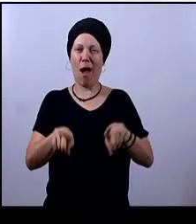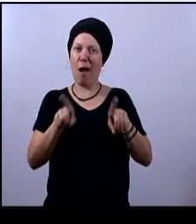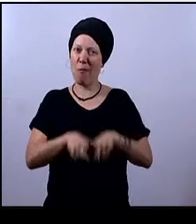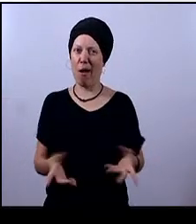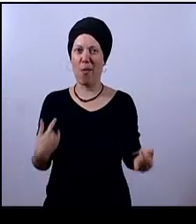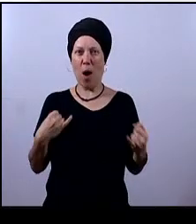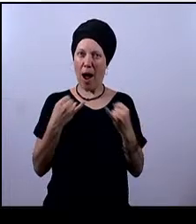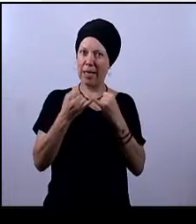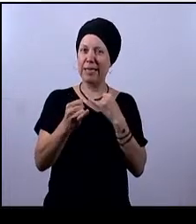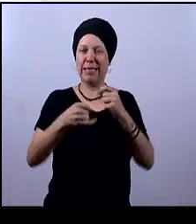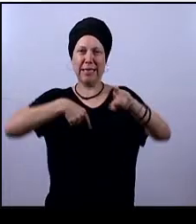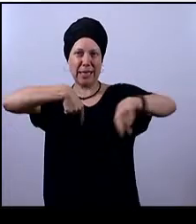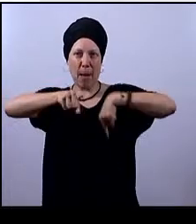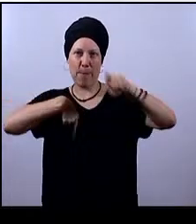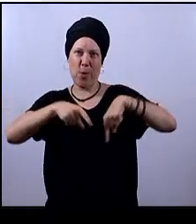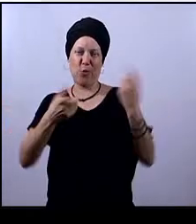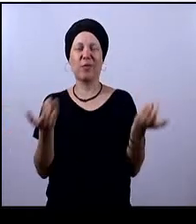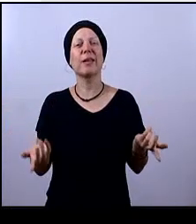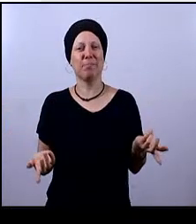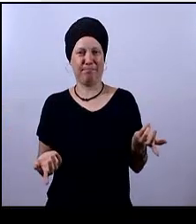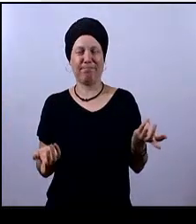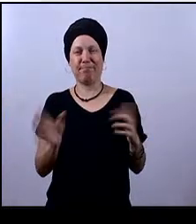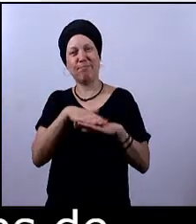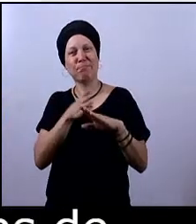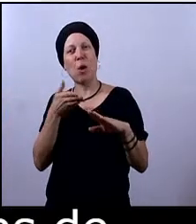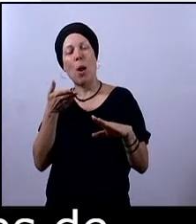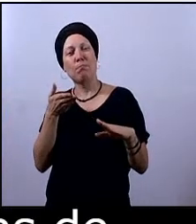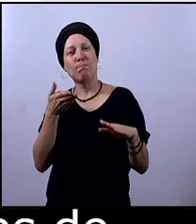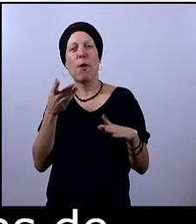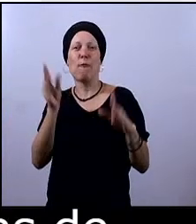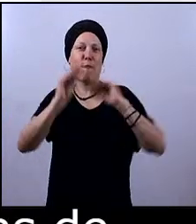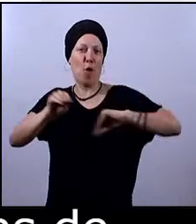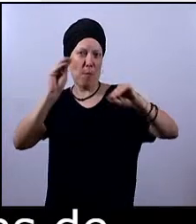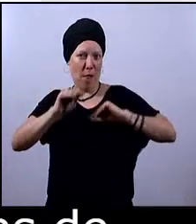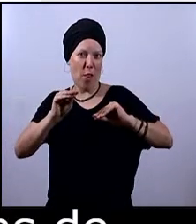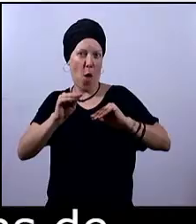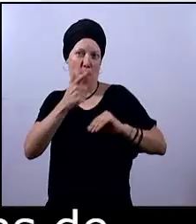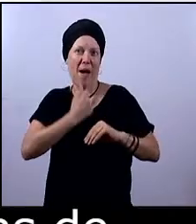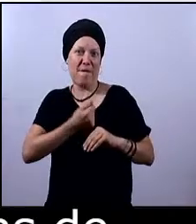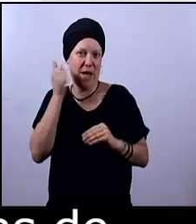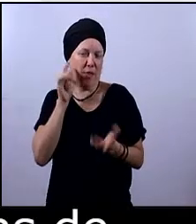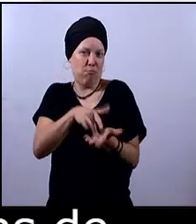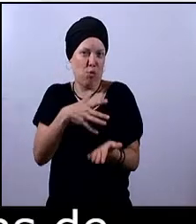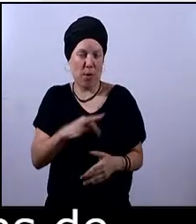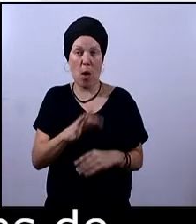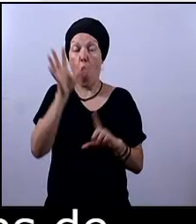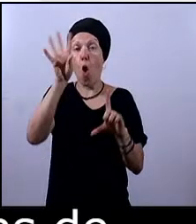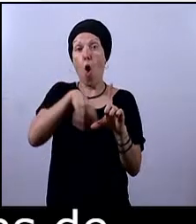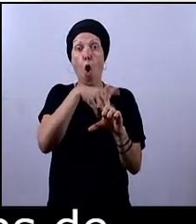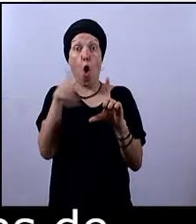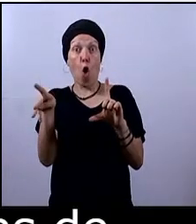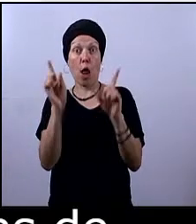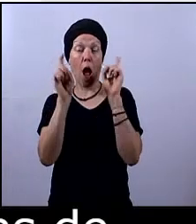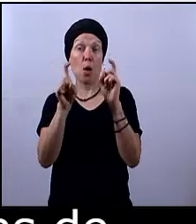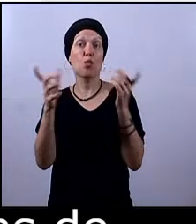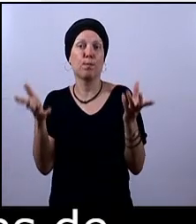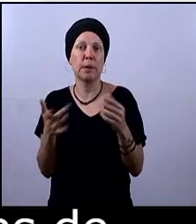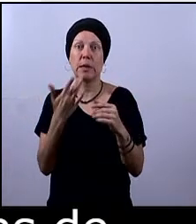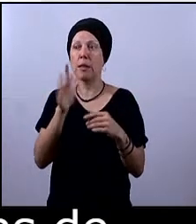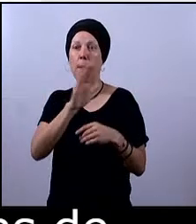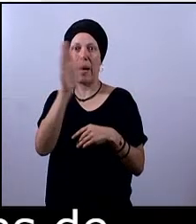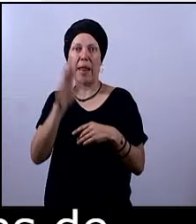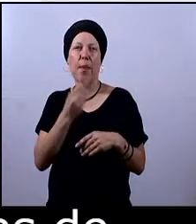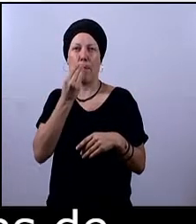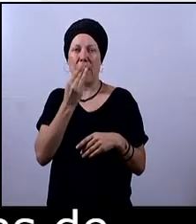esas líneas de transporte que hará que puedan percibir esa formación. Y en cuanto al horario en el que se va a prestar, si les parece bien,